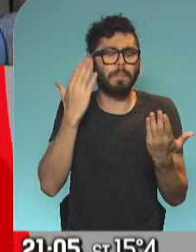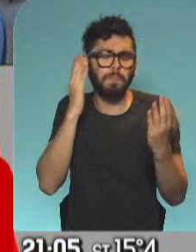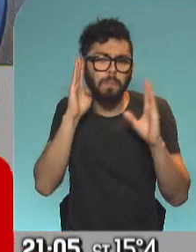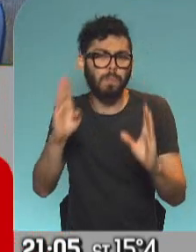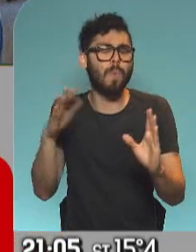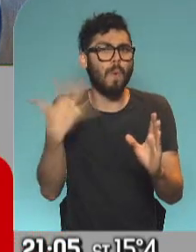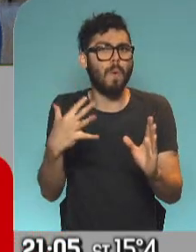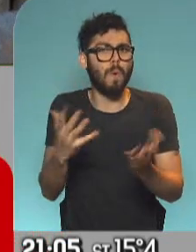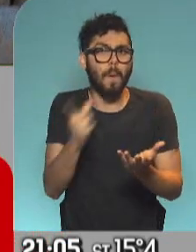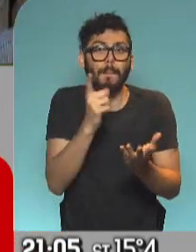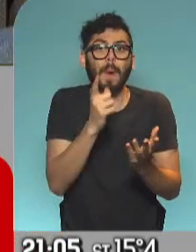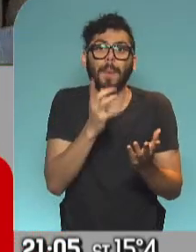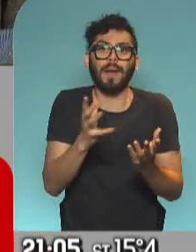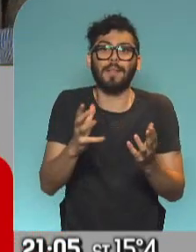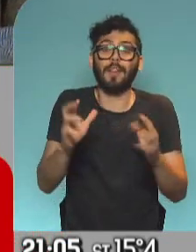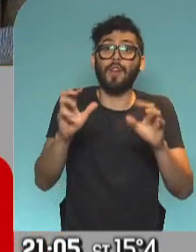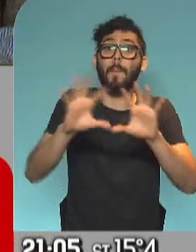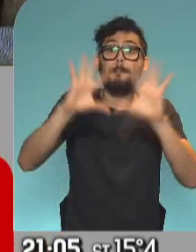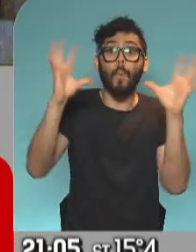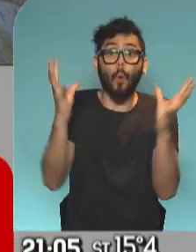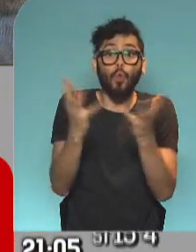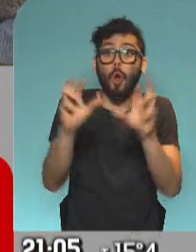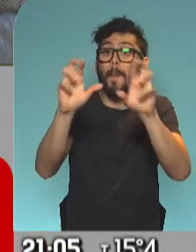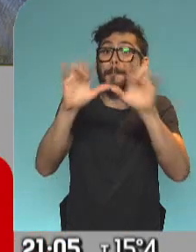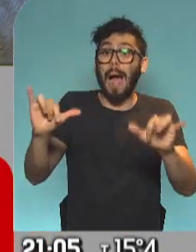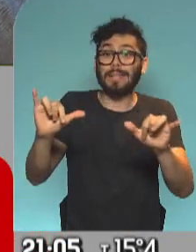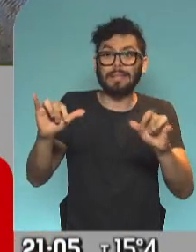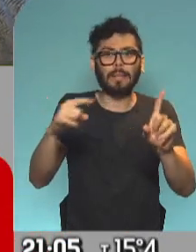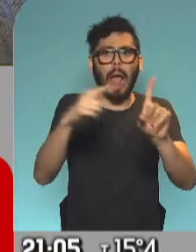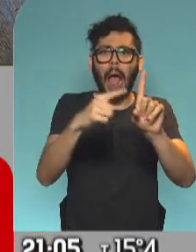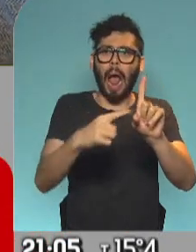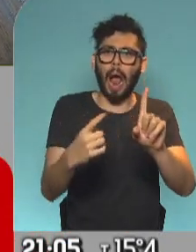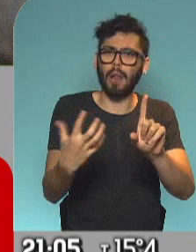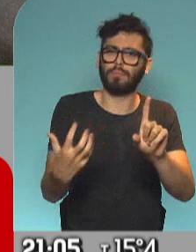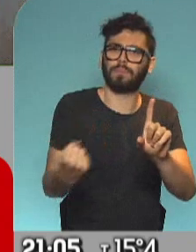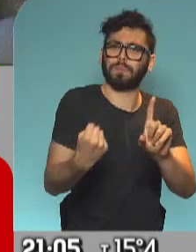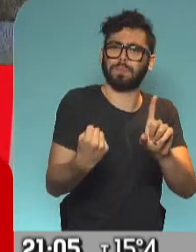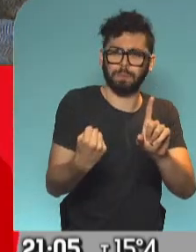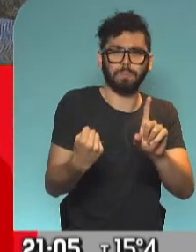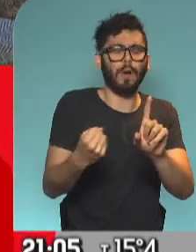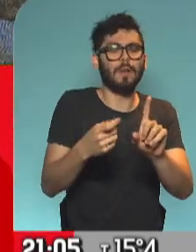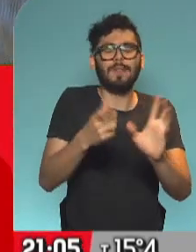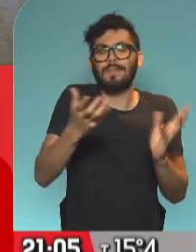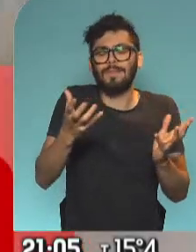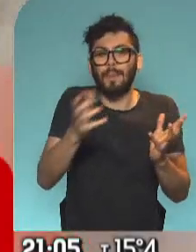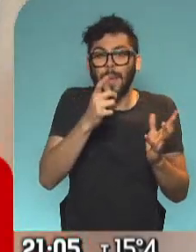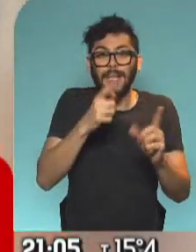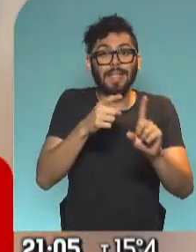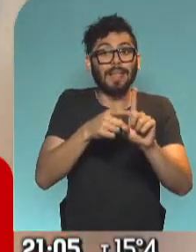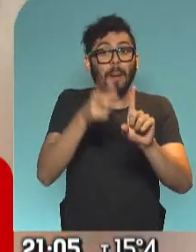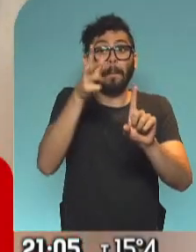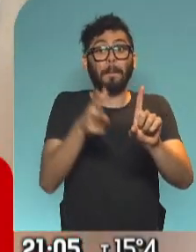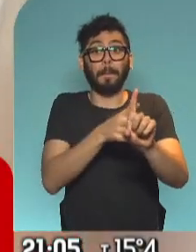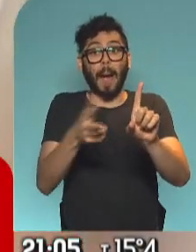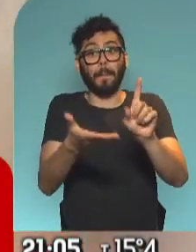de las figuras que hoy está sosteniendo la paz en el mundo, y no tenemos que dejar de descontextualizar esa figura